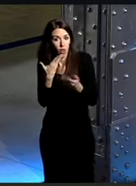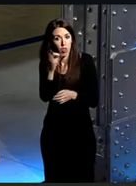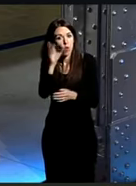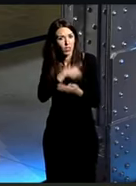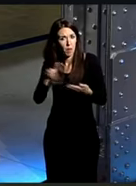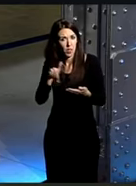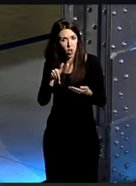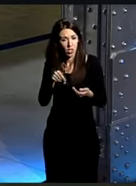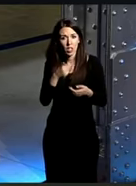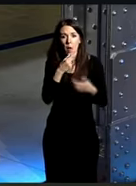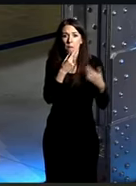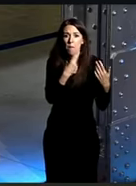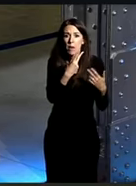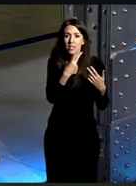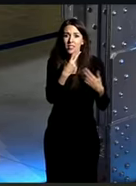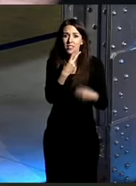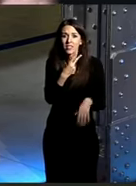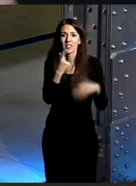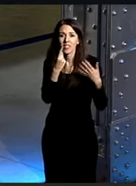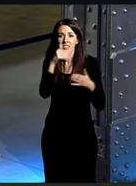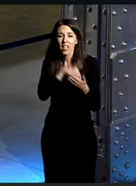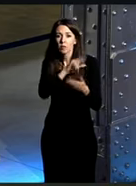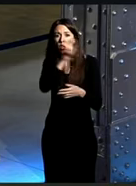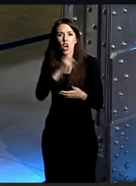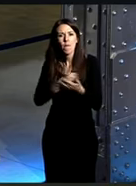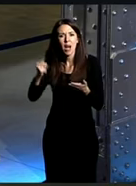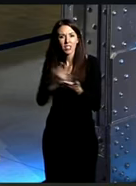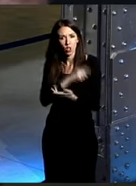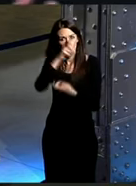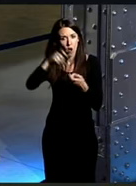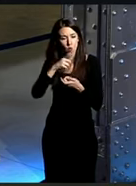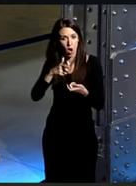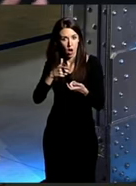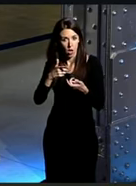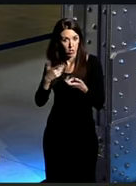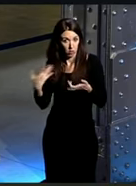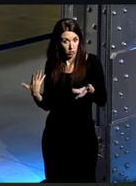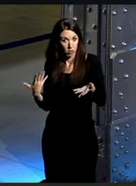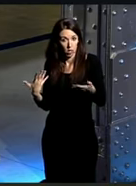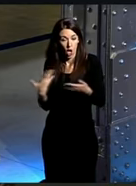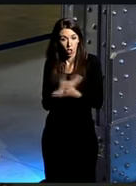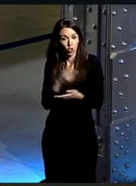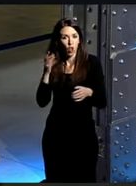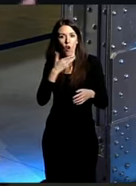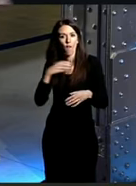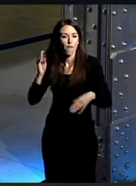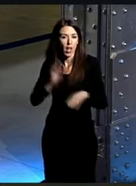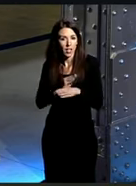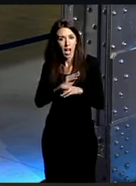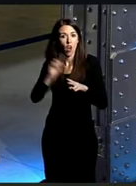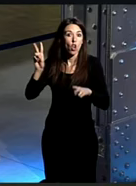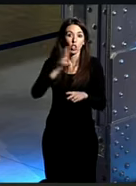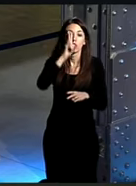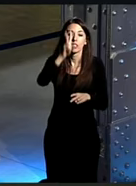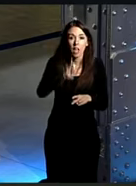empezar, cuesta $26.000 la matrícula anual con 2 viajes, y los primeros fueron todos becados, y los segundos el